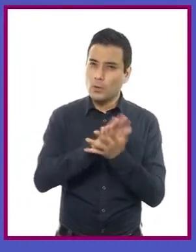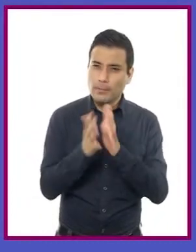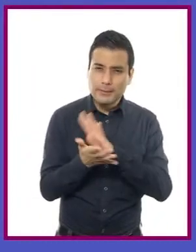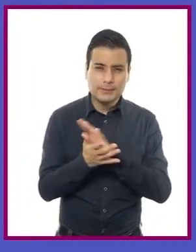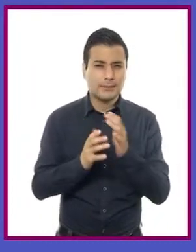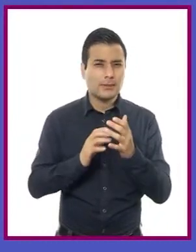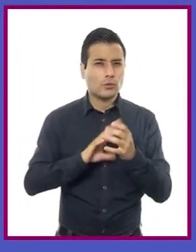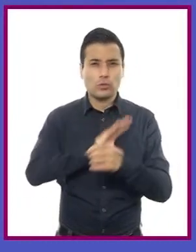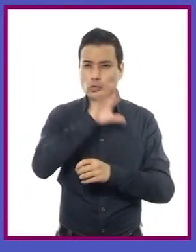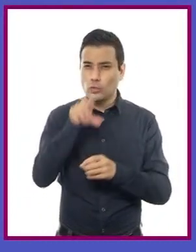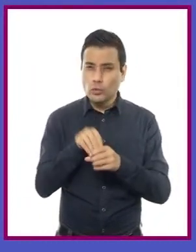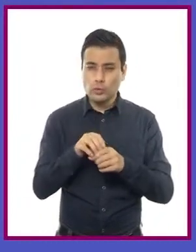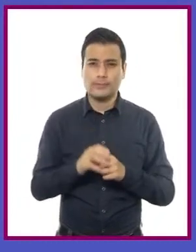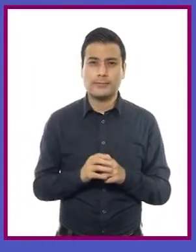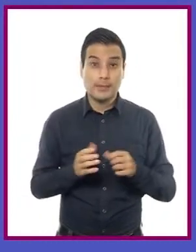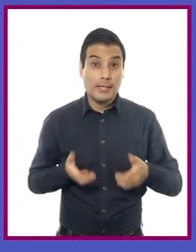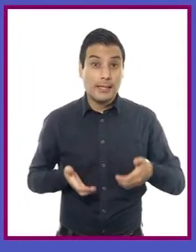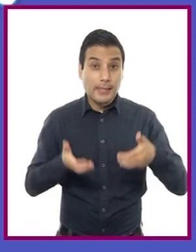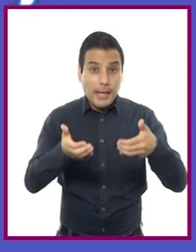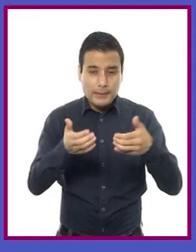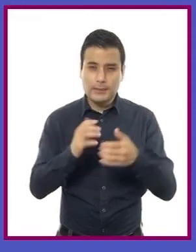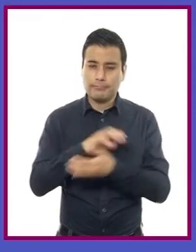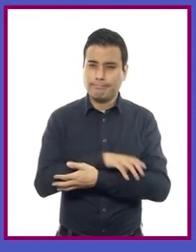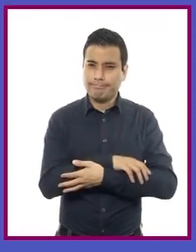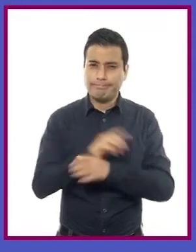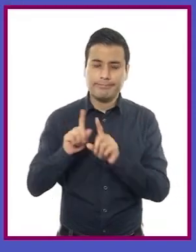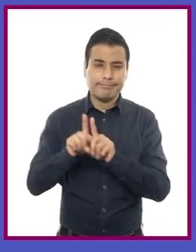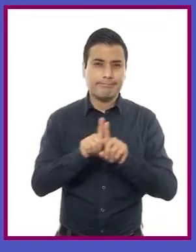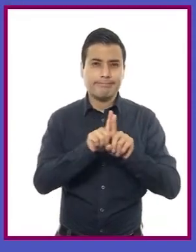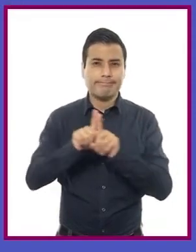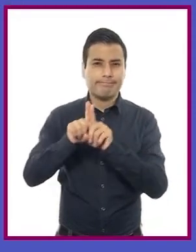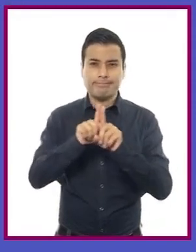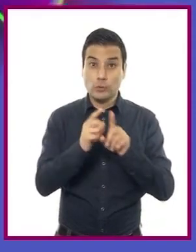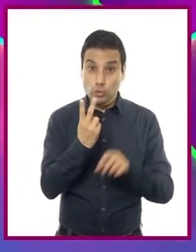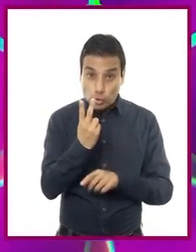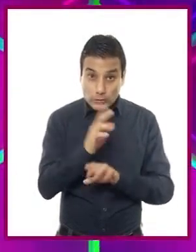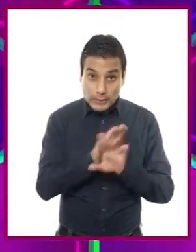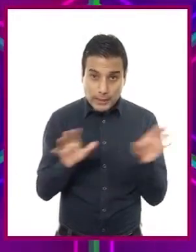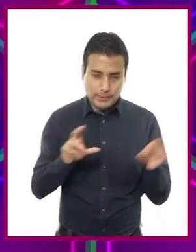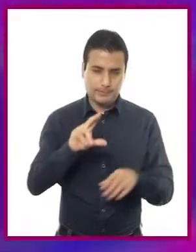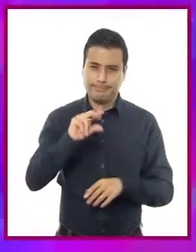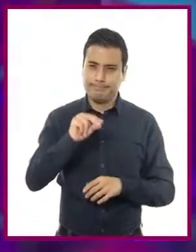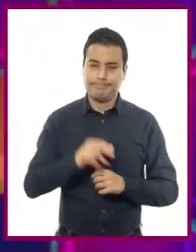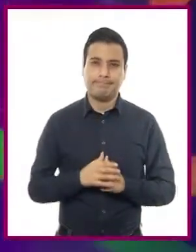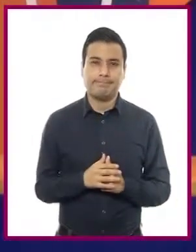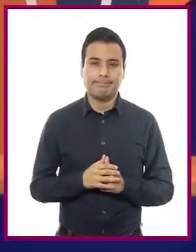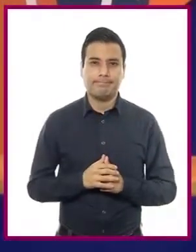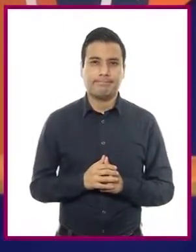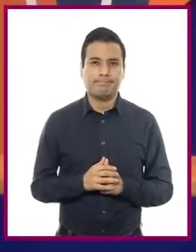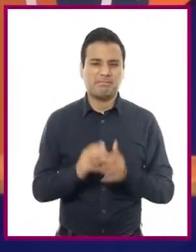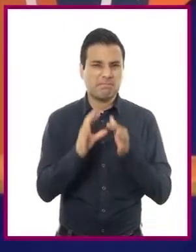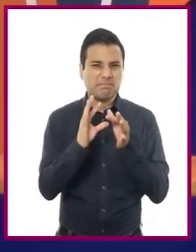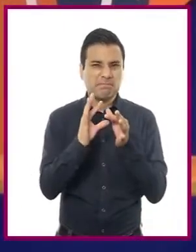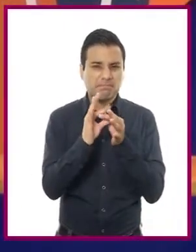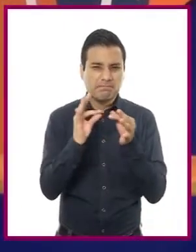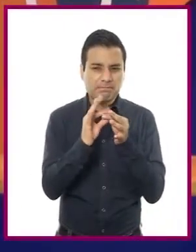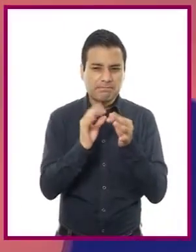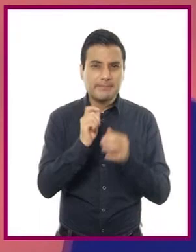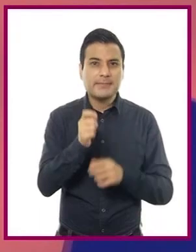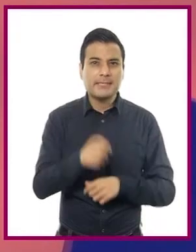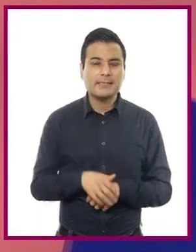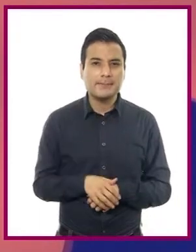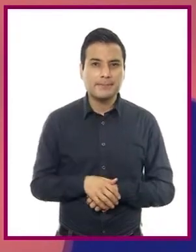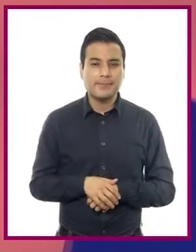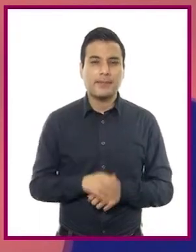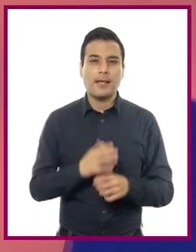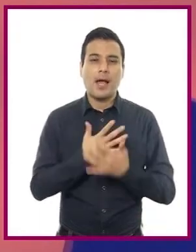todo. Y en la calle, codo a codo, somos mucho más que dos. Hace alusión a que las emociones,